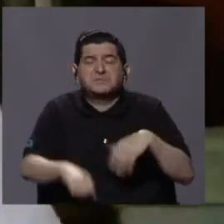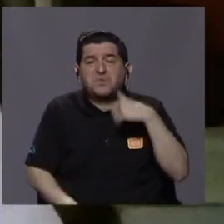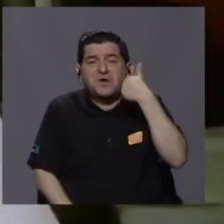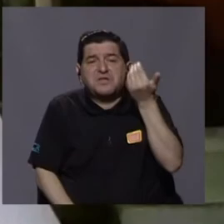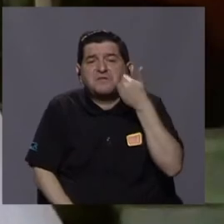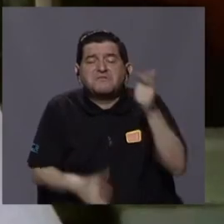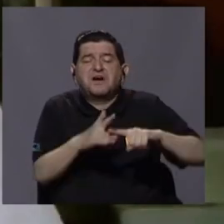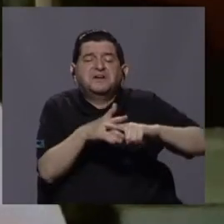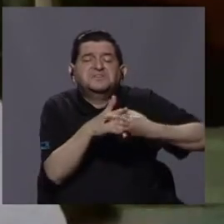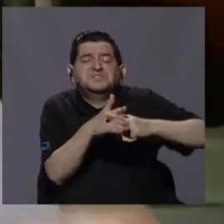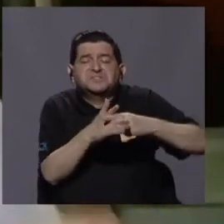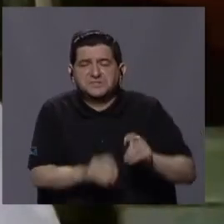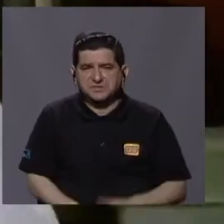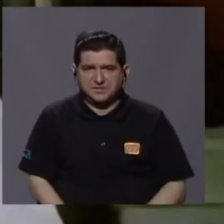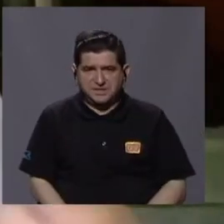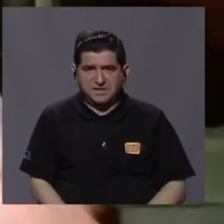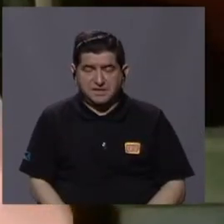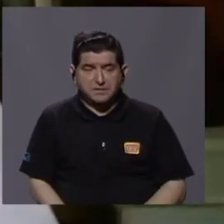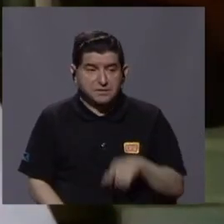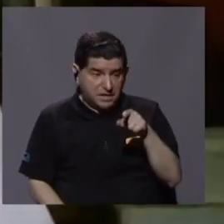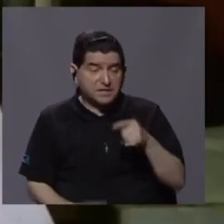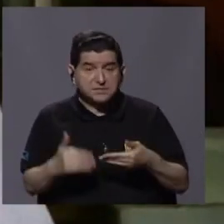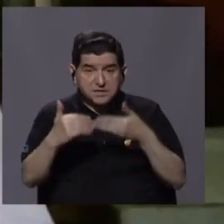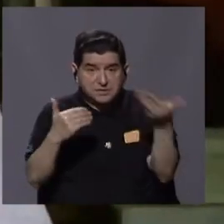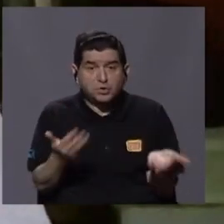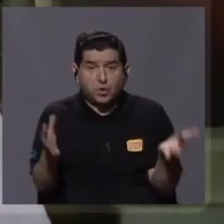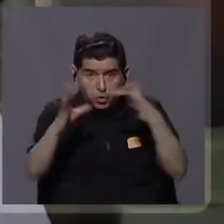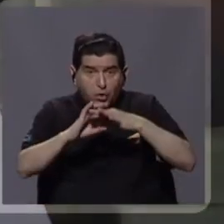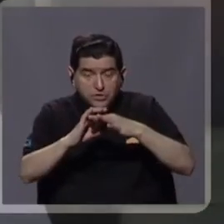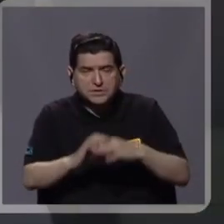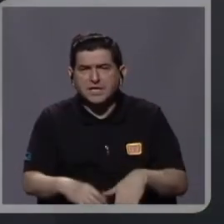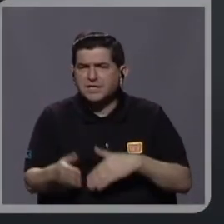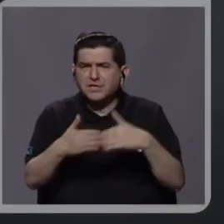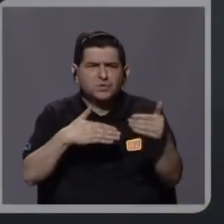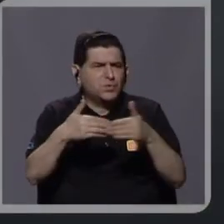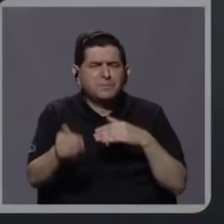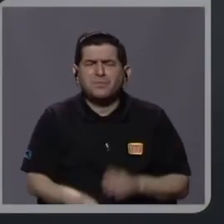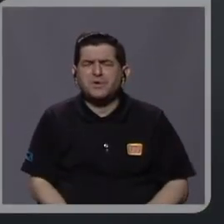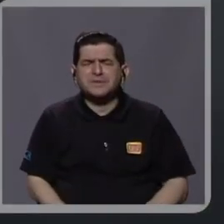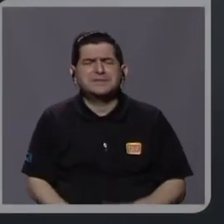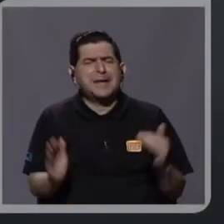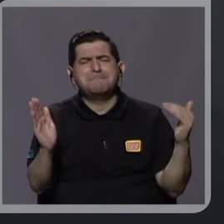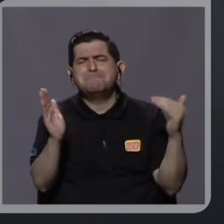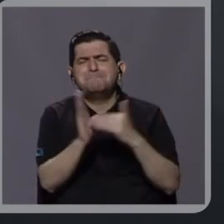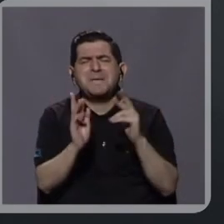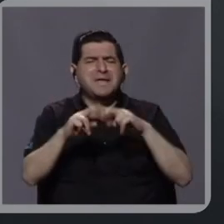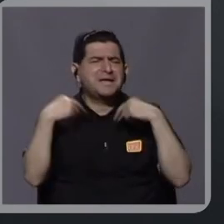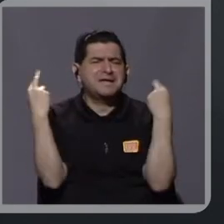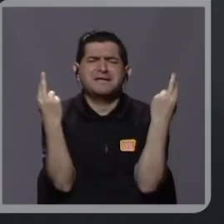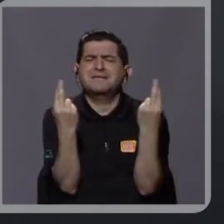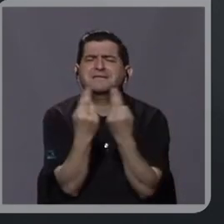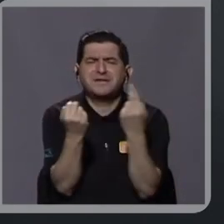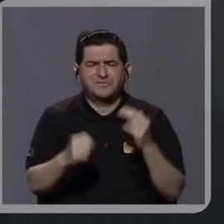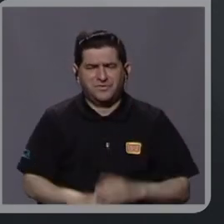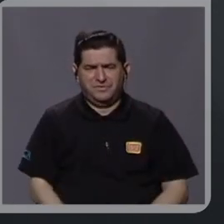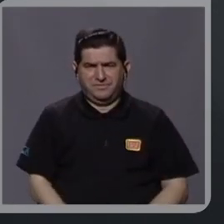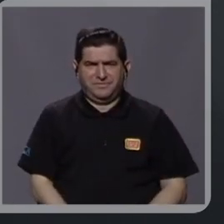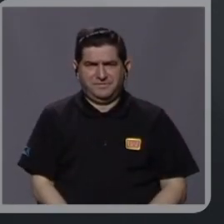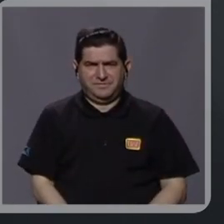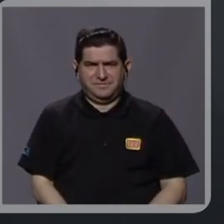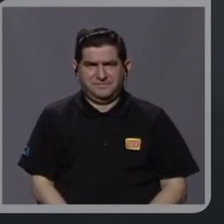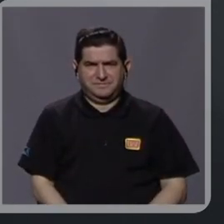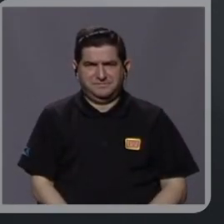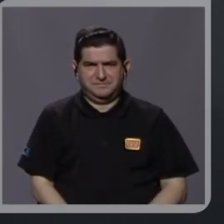reparar aunque sean elementos intrínsecos aunque se hagan miles de cumbres 2 de julio se hacen miles de cumbres